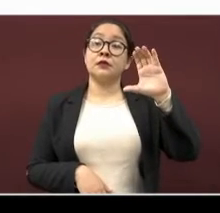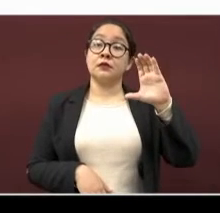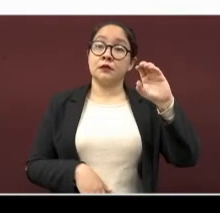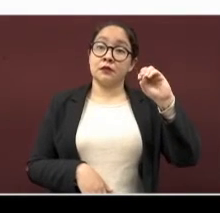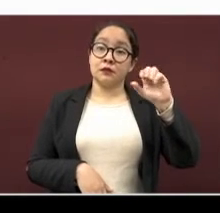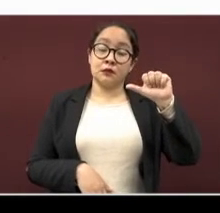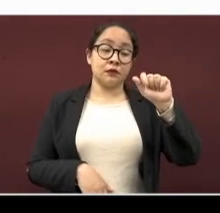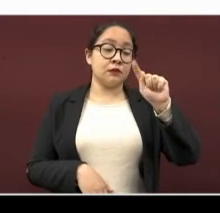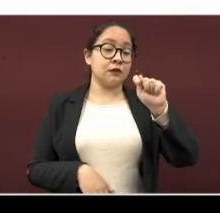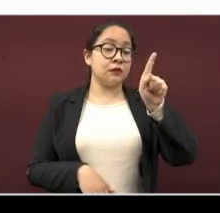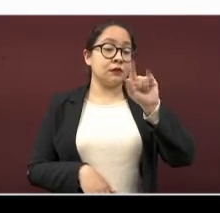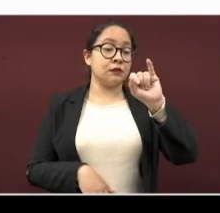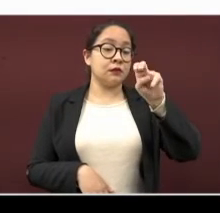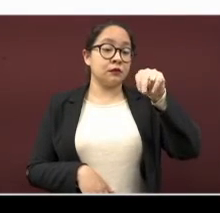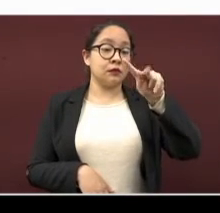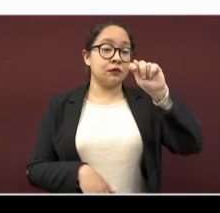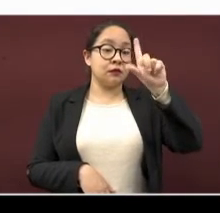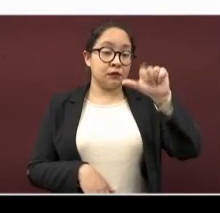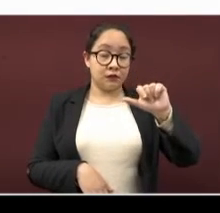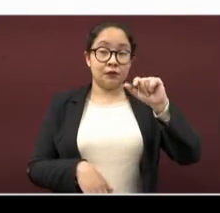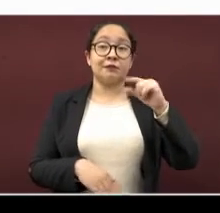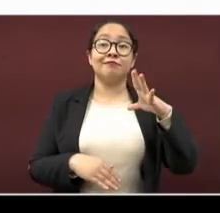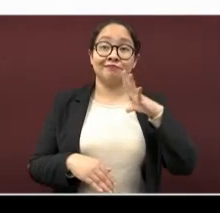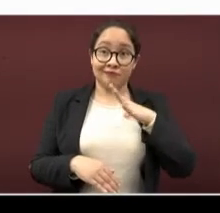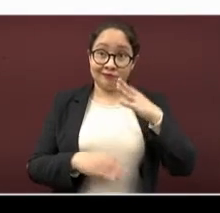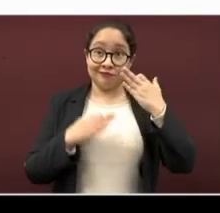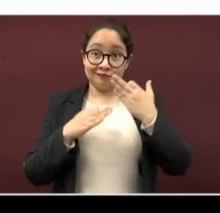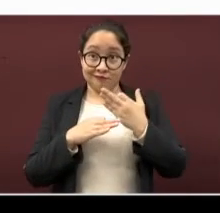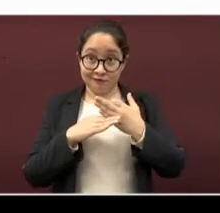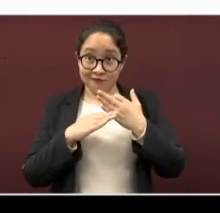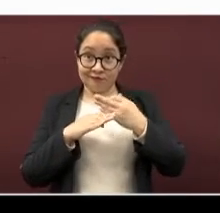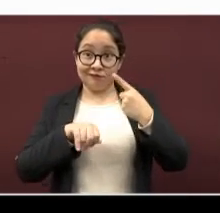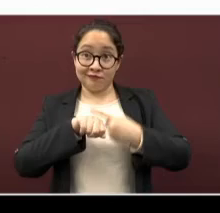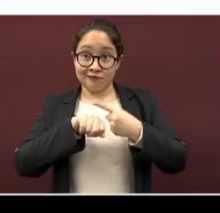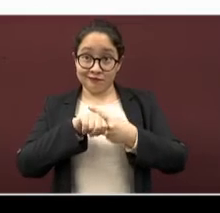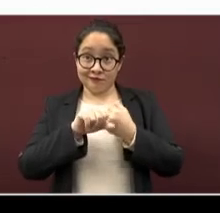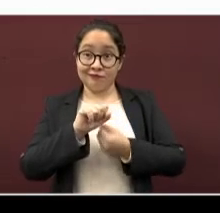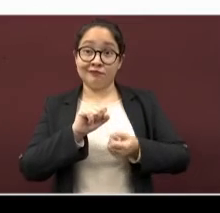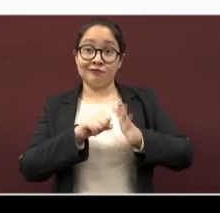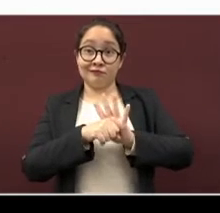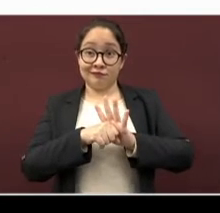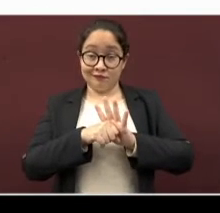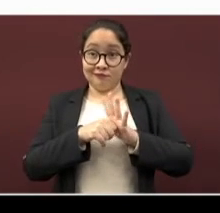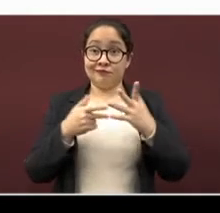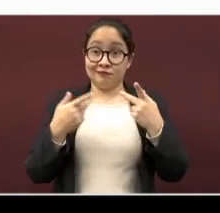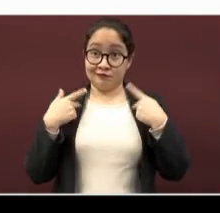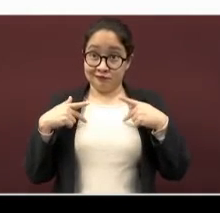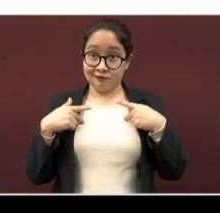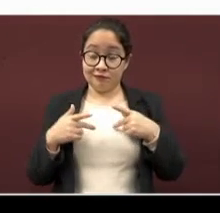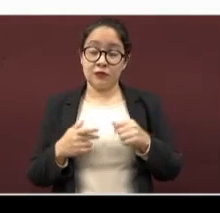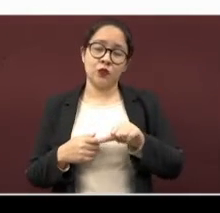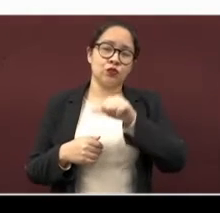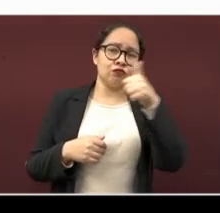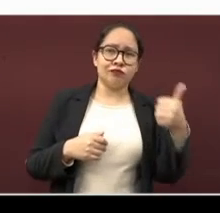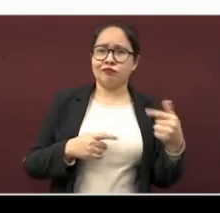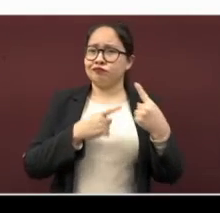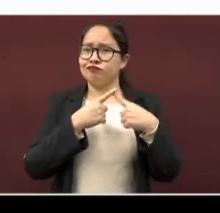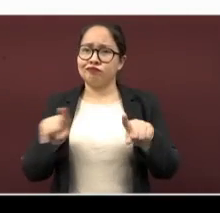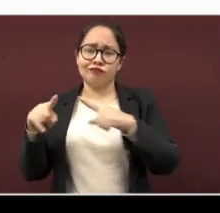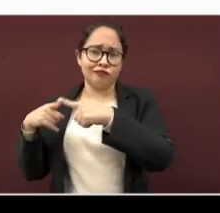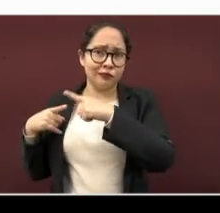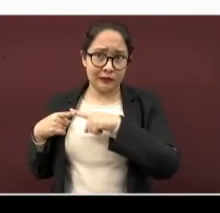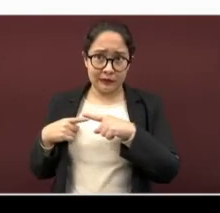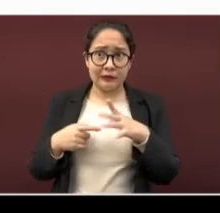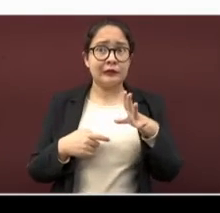enfermos que se encuentran con la infección activa y otros más que están teniendo